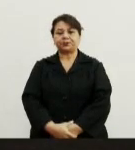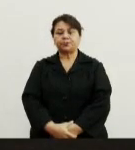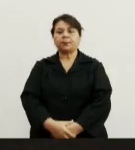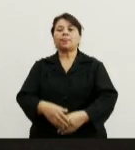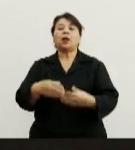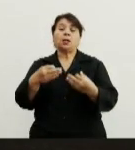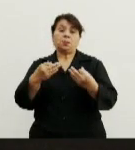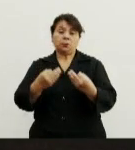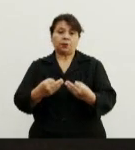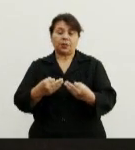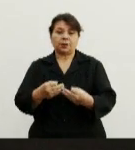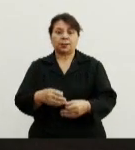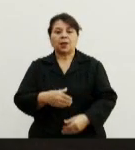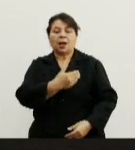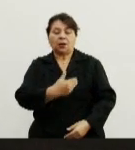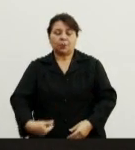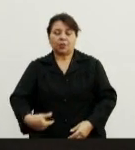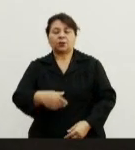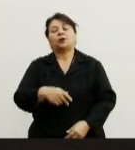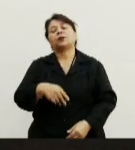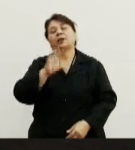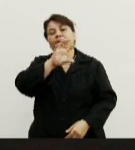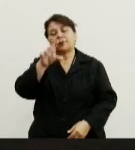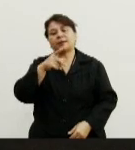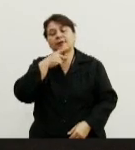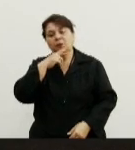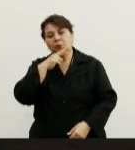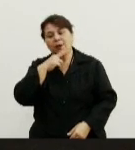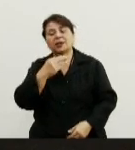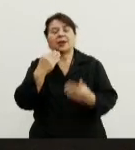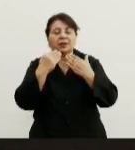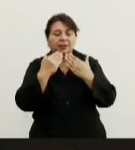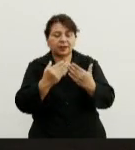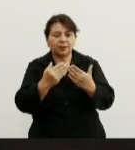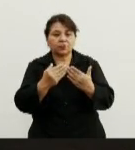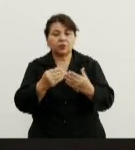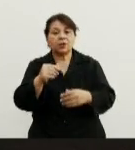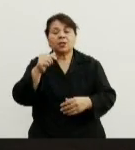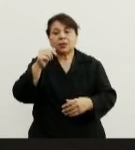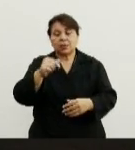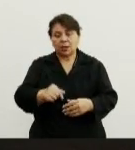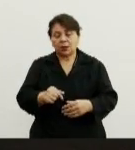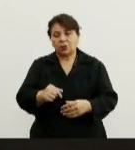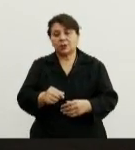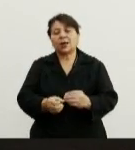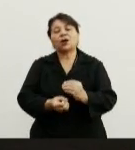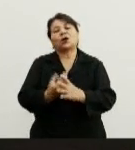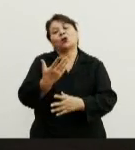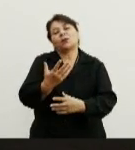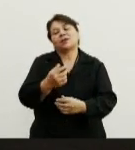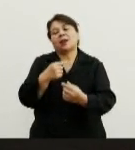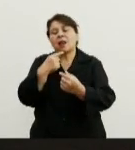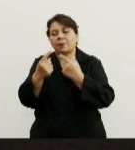agradecemos al gobernador de la provincia doctor sergio jacques por su presencia y a continuación vamos a dar inicio a las